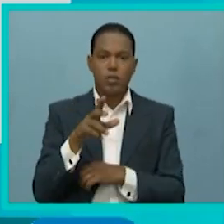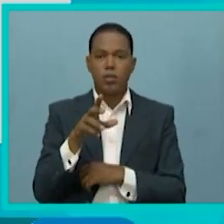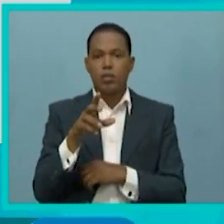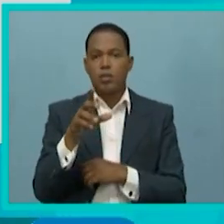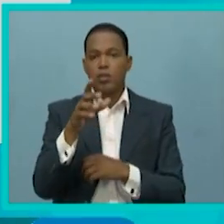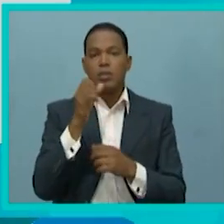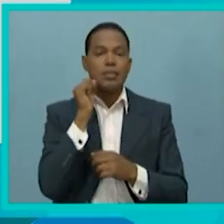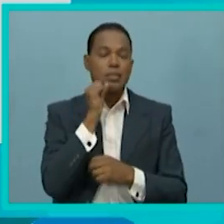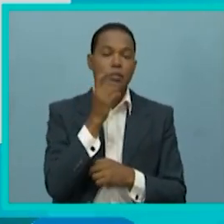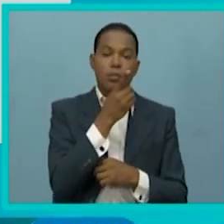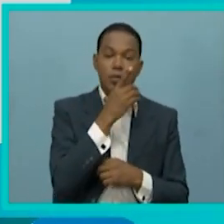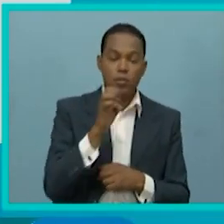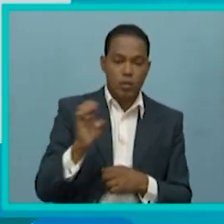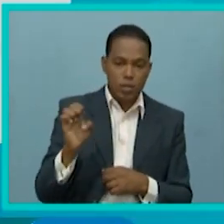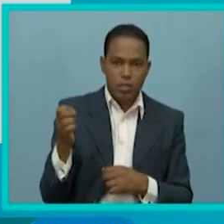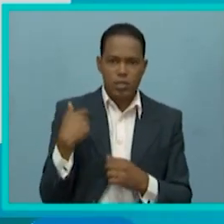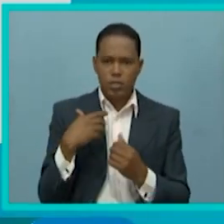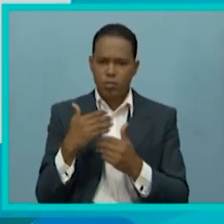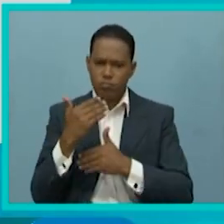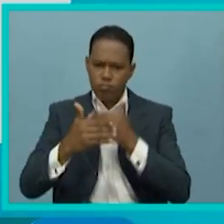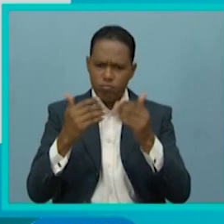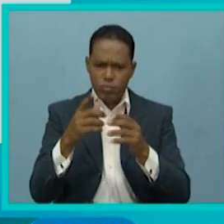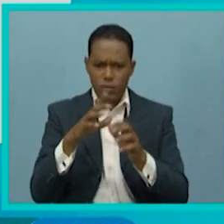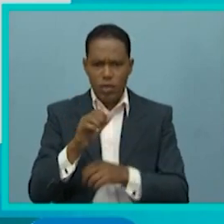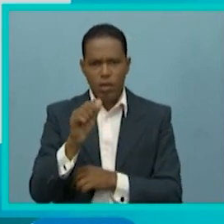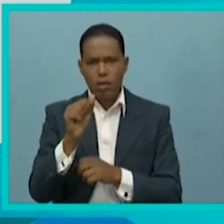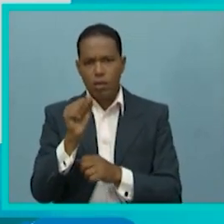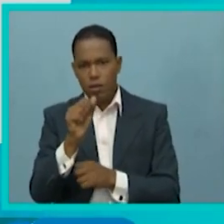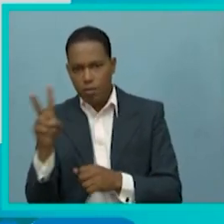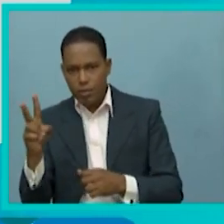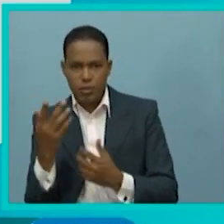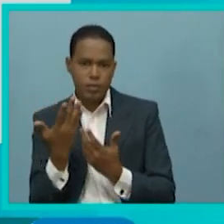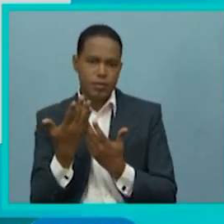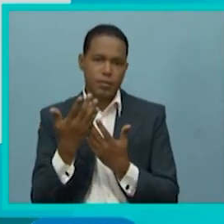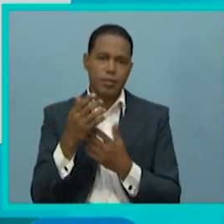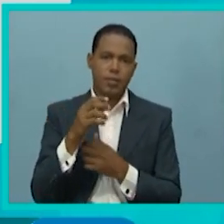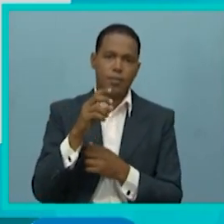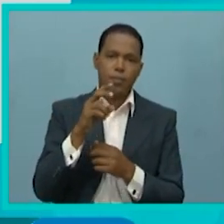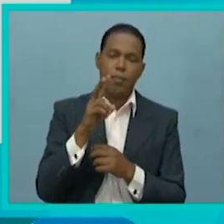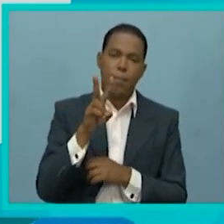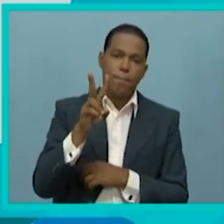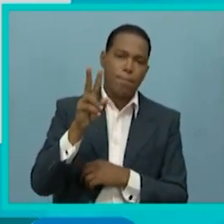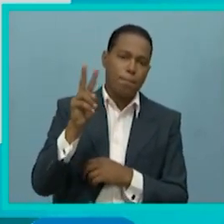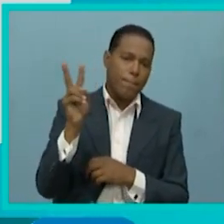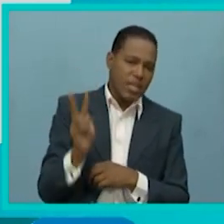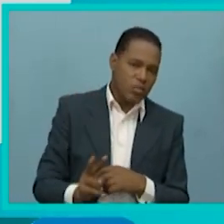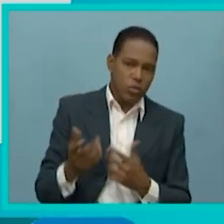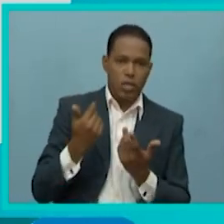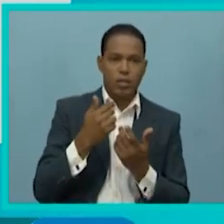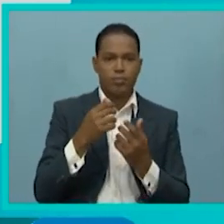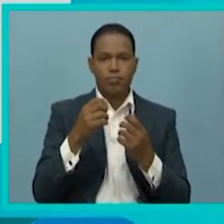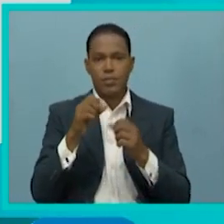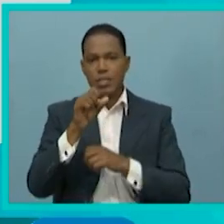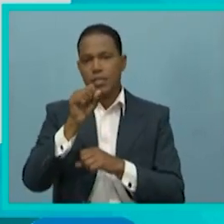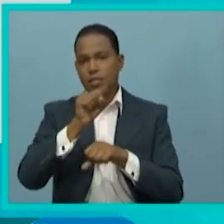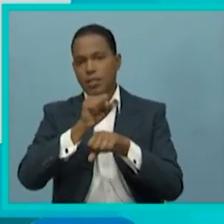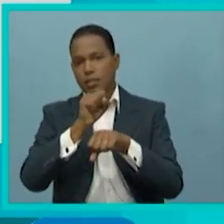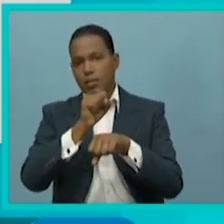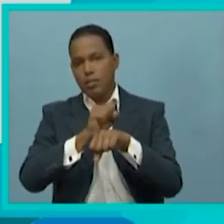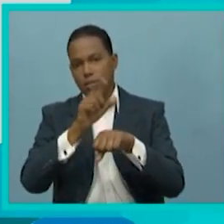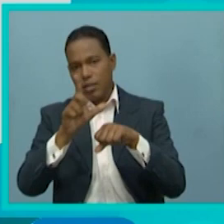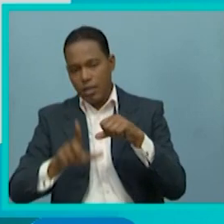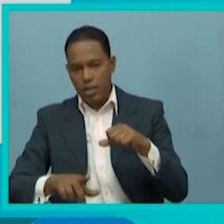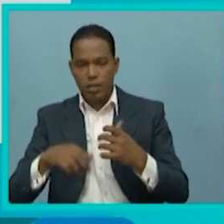Santo Domingo Este. Las redadas se llevaron a cabo en las avenidas Venezuela, Sabana Larga y el ensanche Osama, como también Villa Duarte,